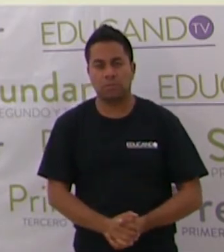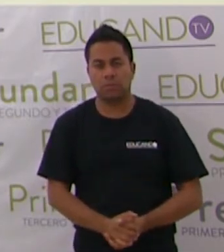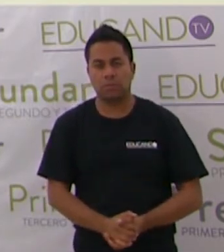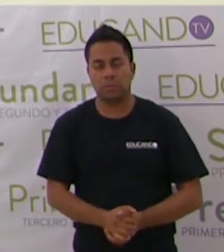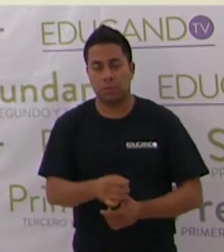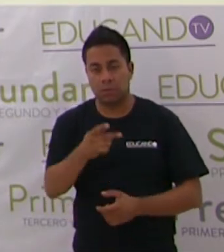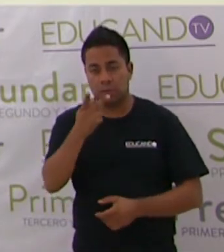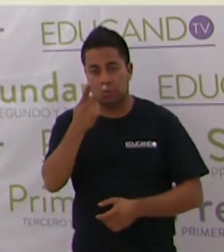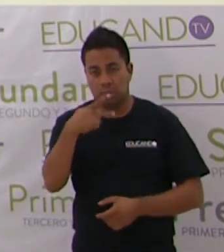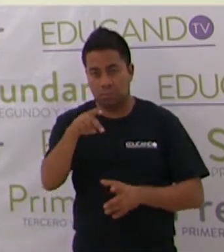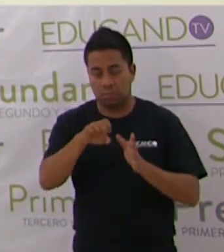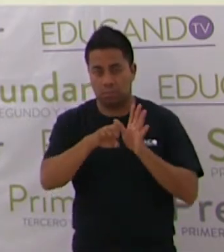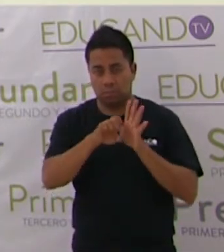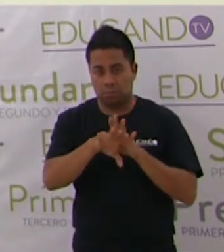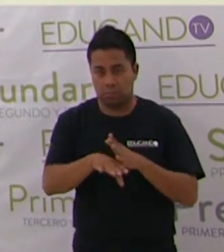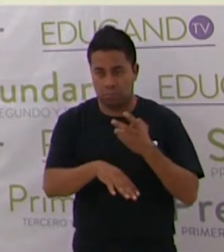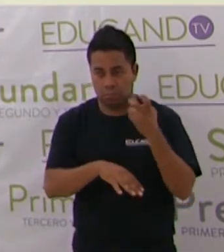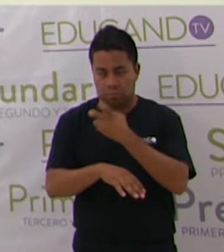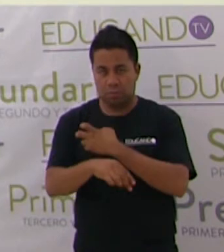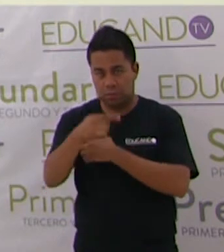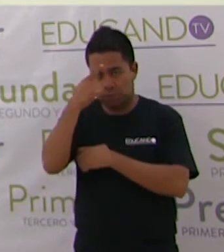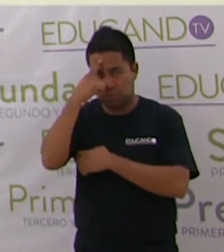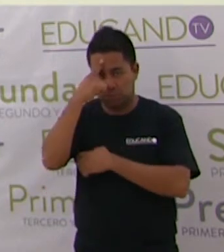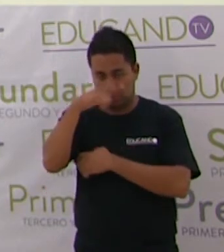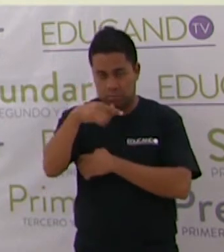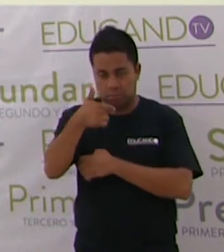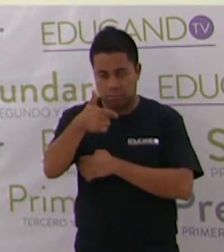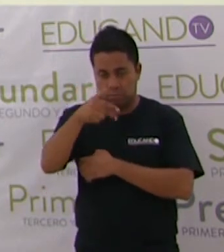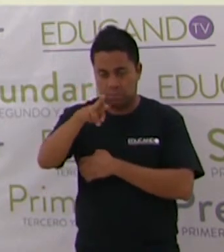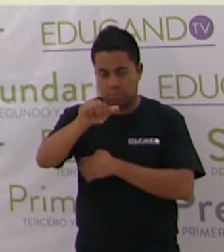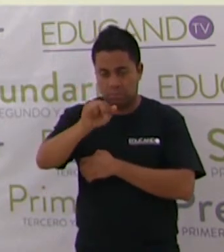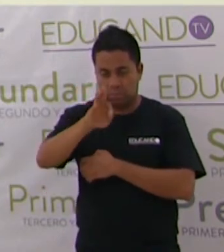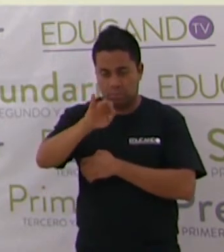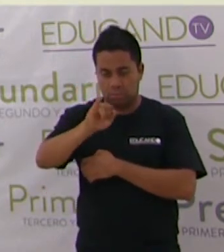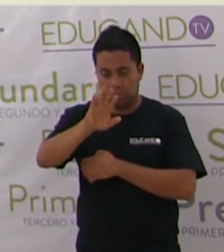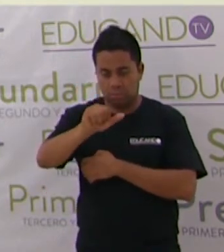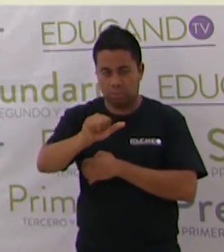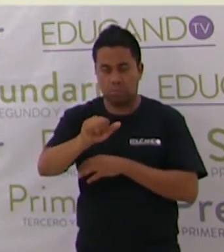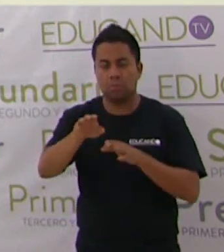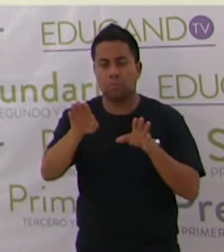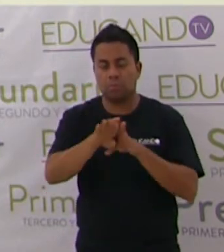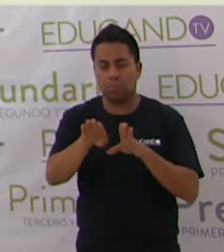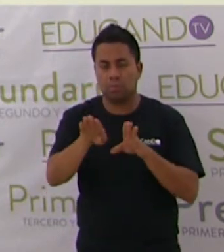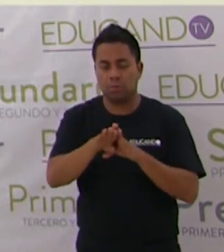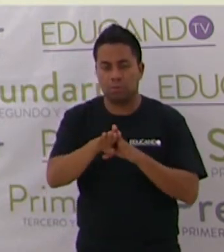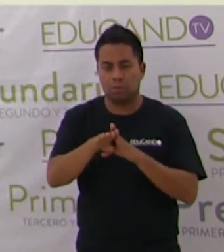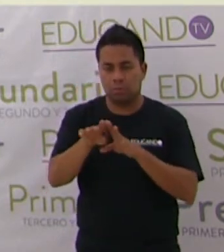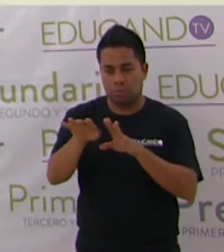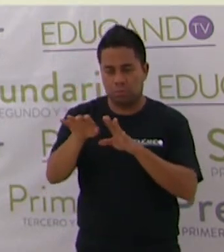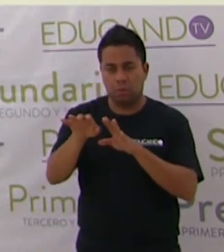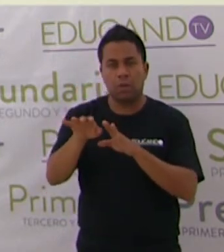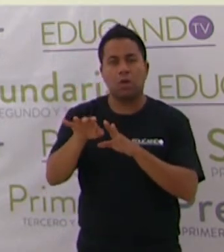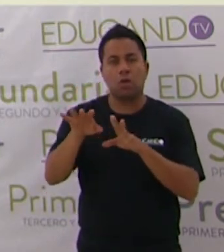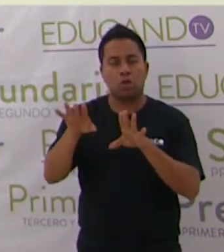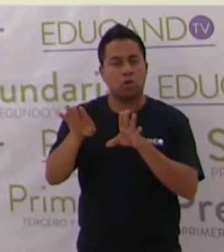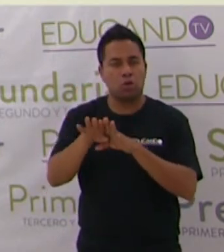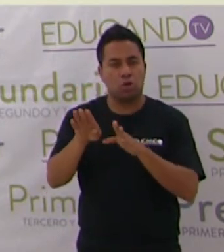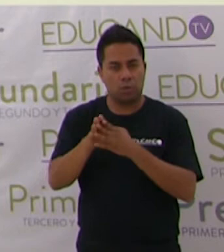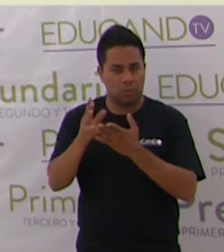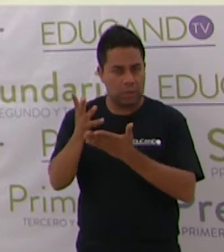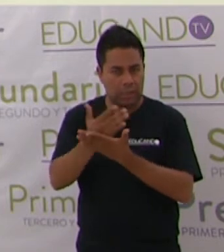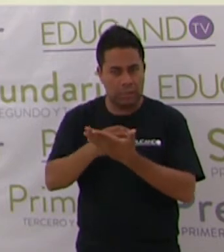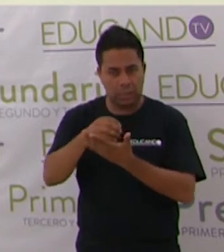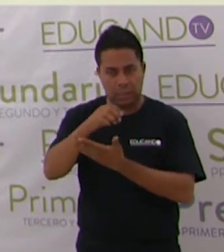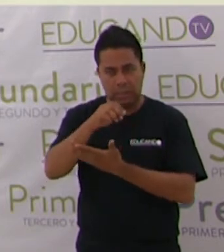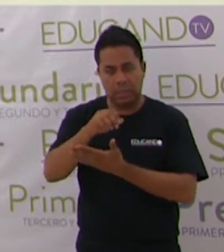esta es una gráfica de cómo sacar el área de un